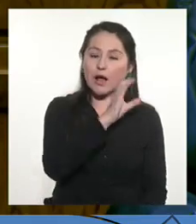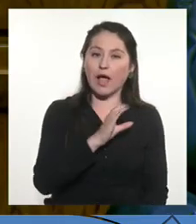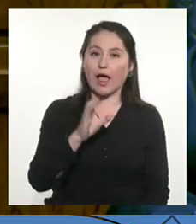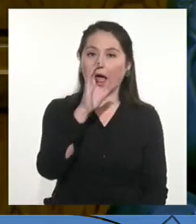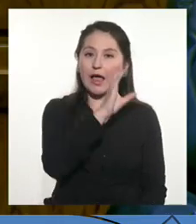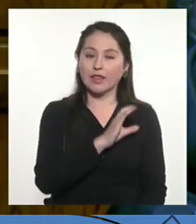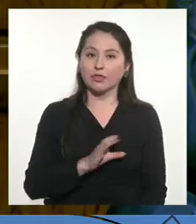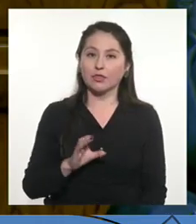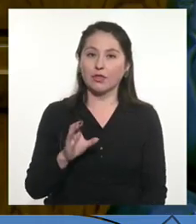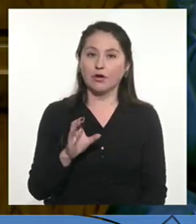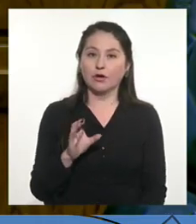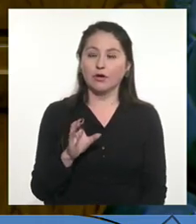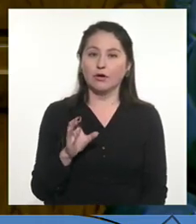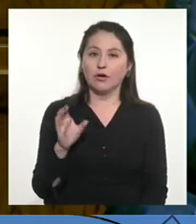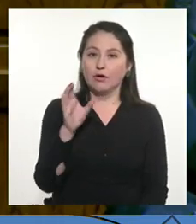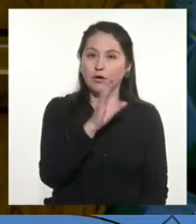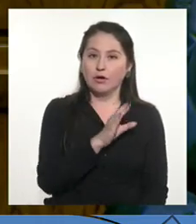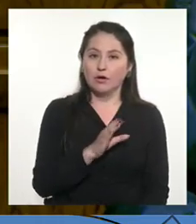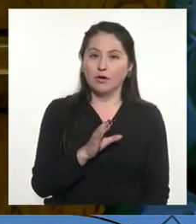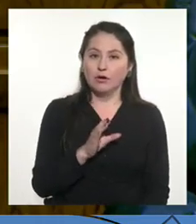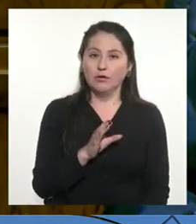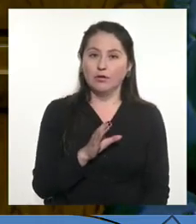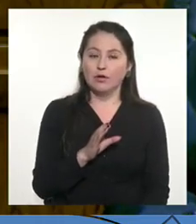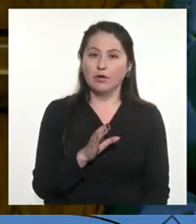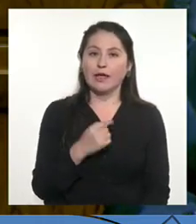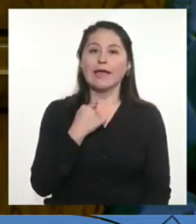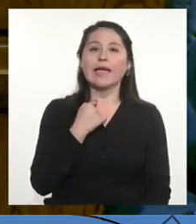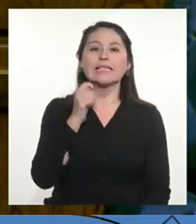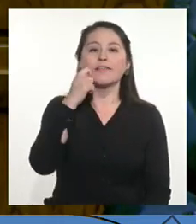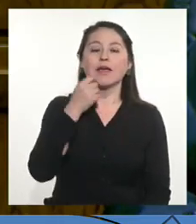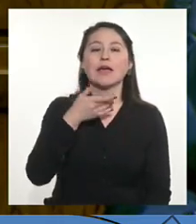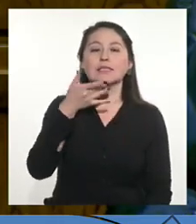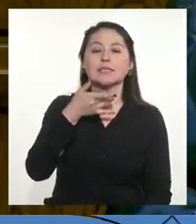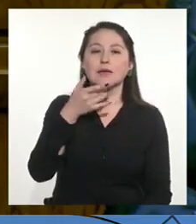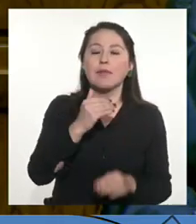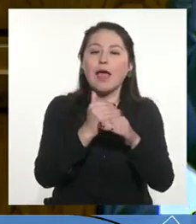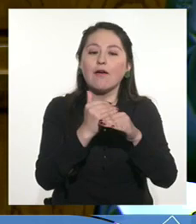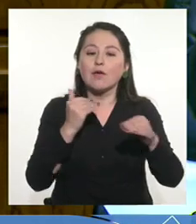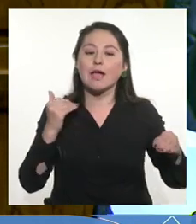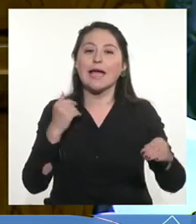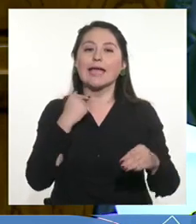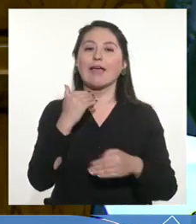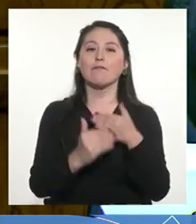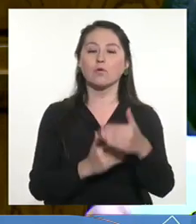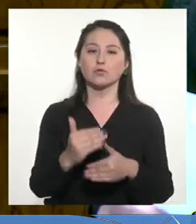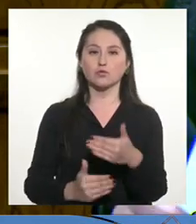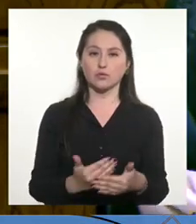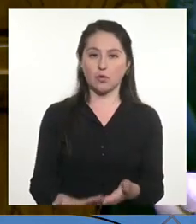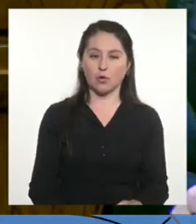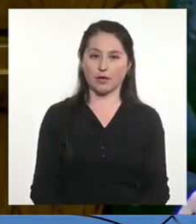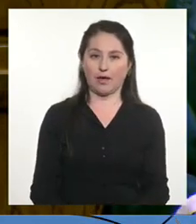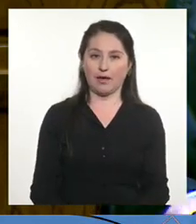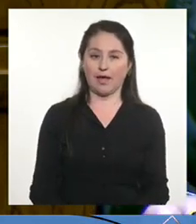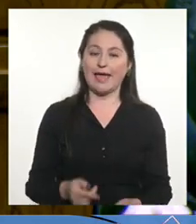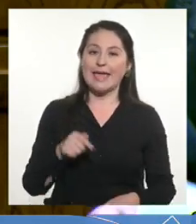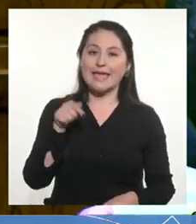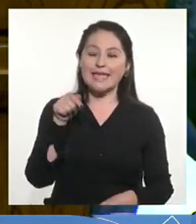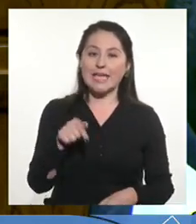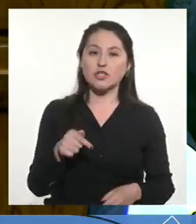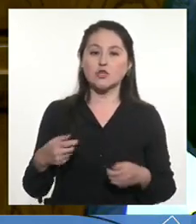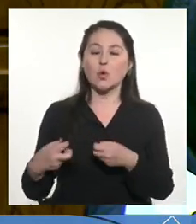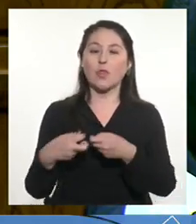la escencia de lo que creo que es lo que es simple lo que es armónico lo que funciona y eso es parte de los debates